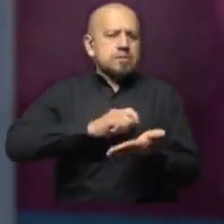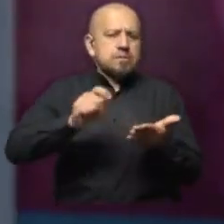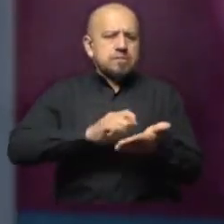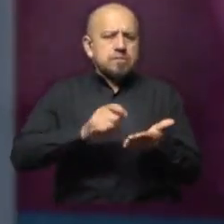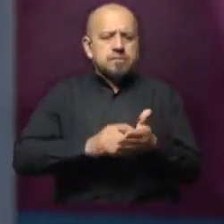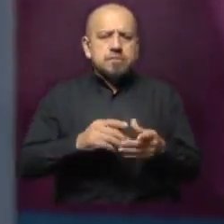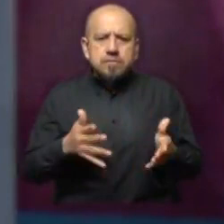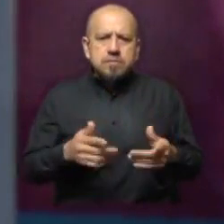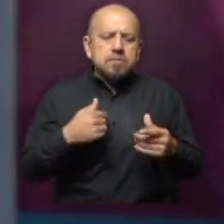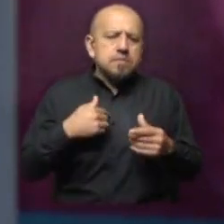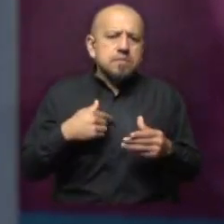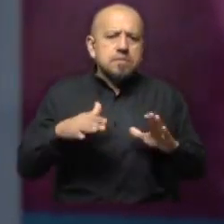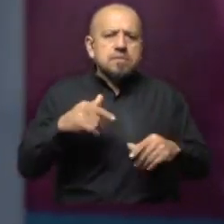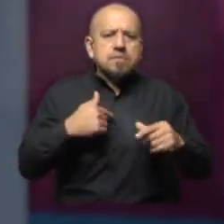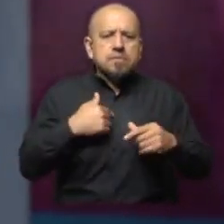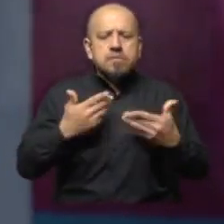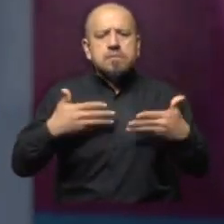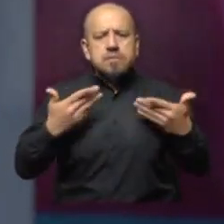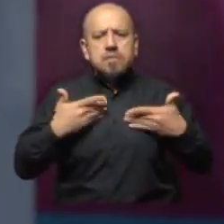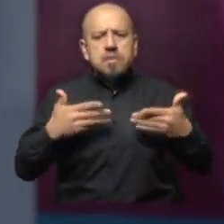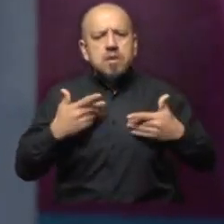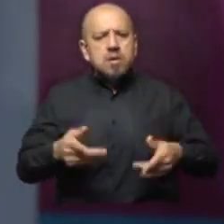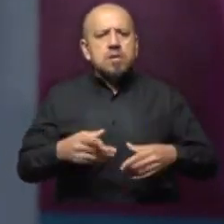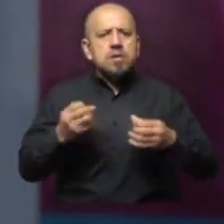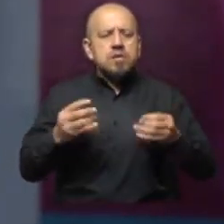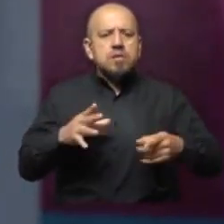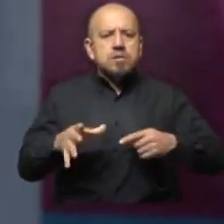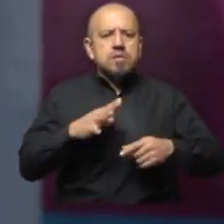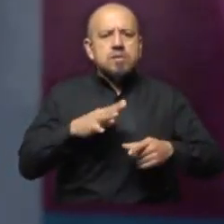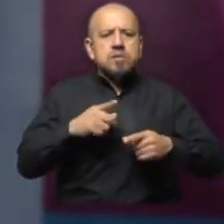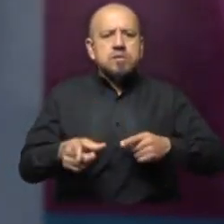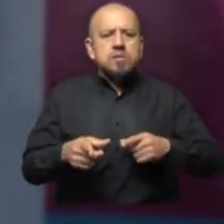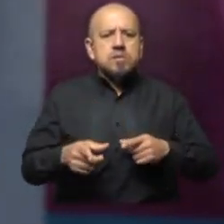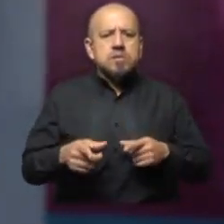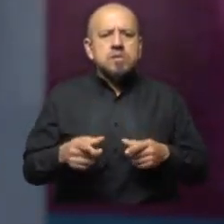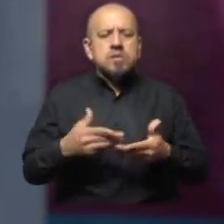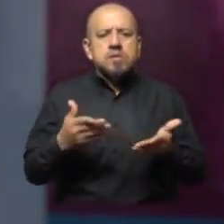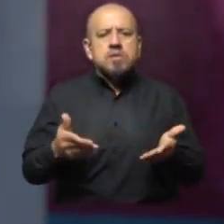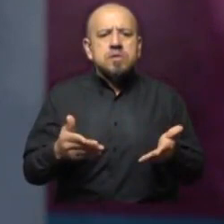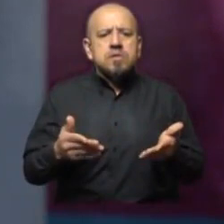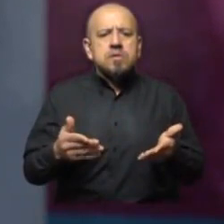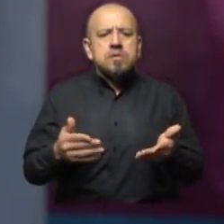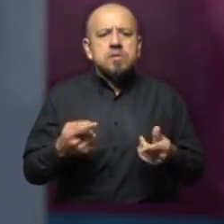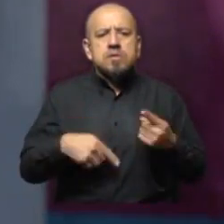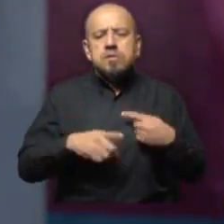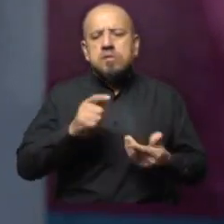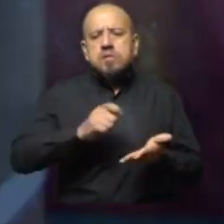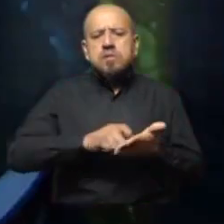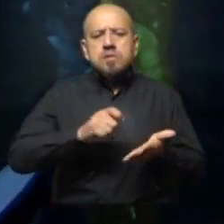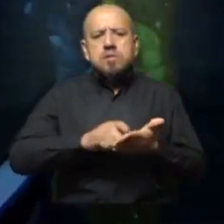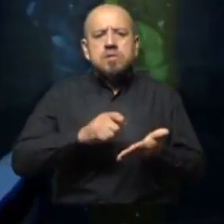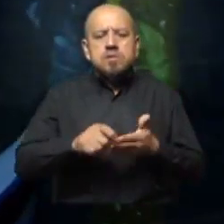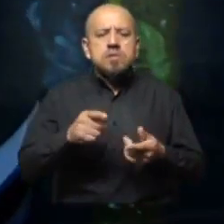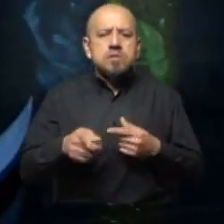dónde salió esto no repente yo me siento contenta y qué sé yo porque creo que a veces hay algo del inconsciente colectivo que uno canaliza a la hora de escribir una letra de